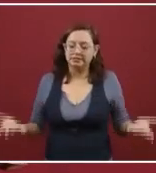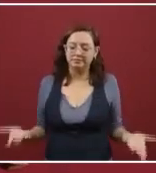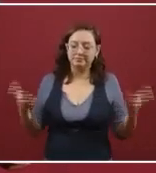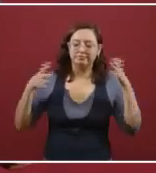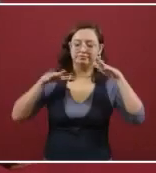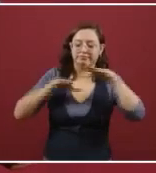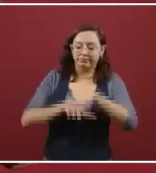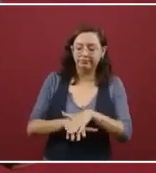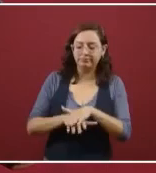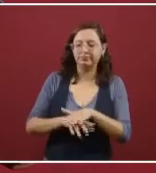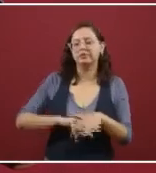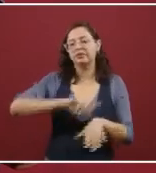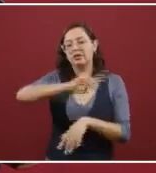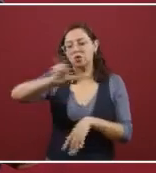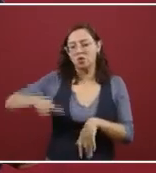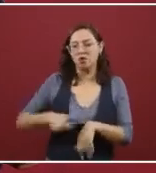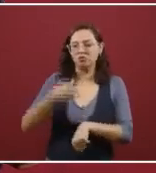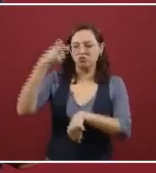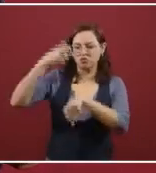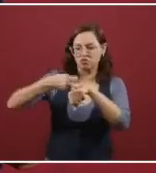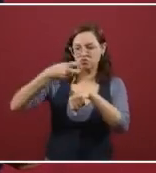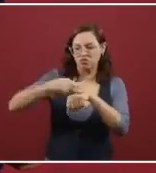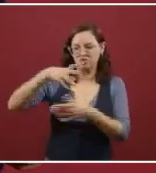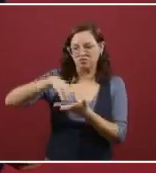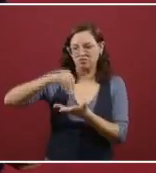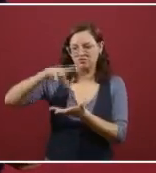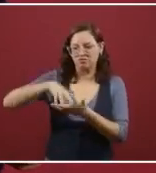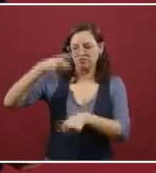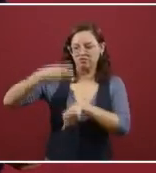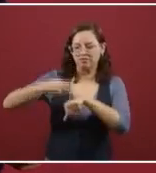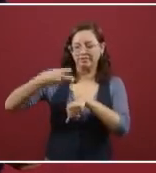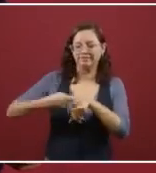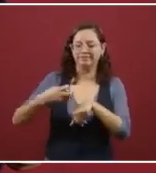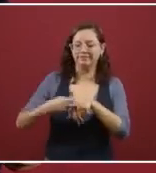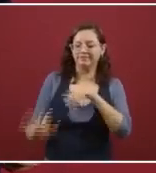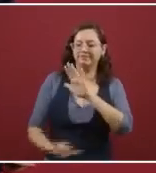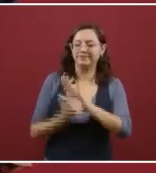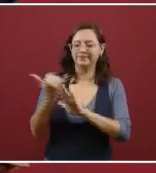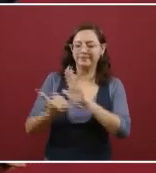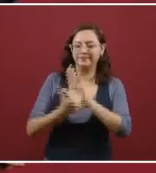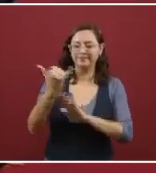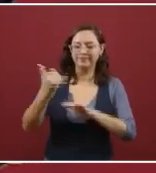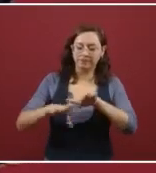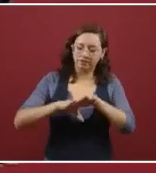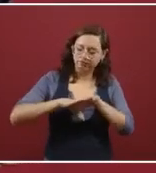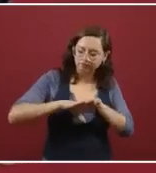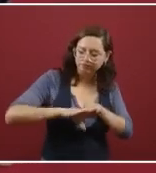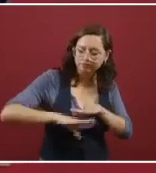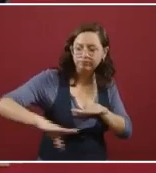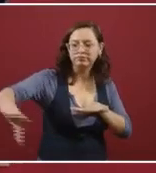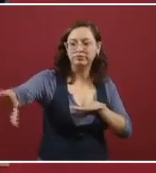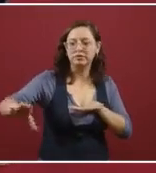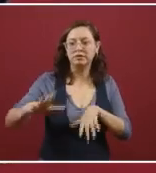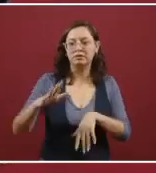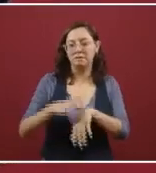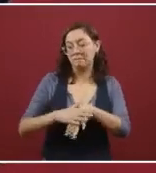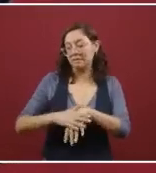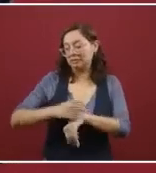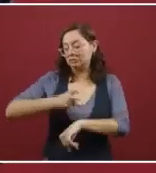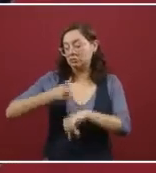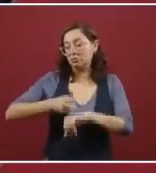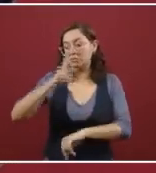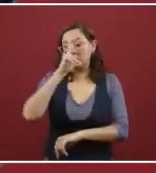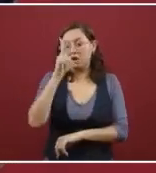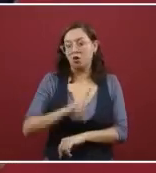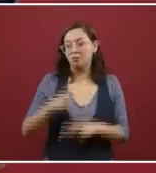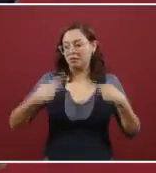concreto. Eso impide que, o por lo menos les dificulta mucho a quienes se dedican a esto, la